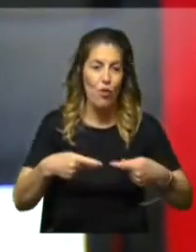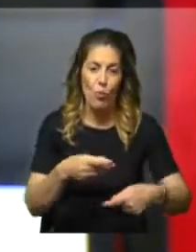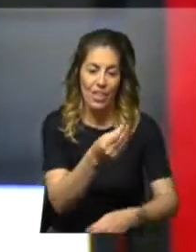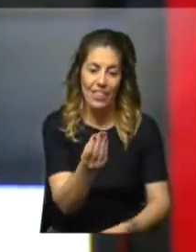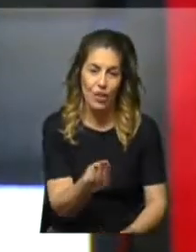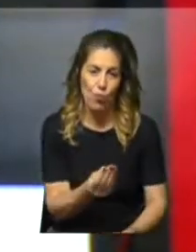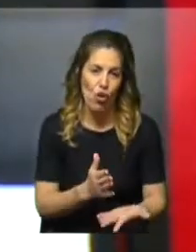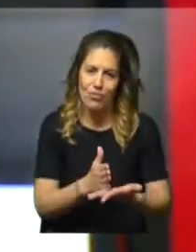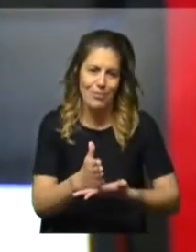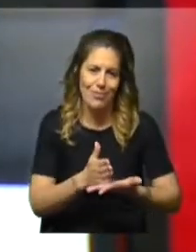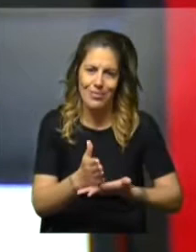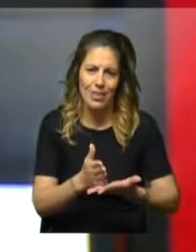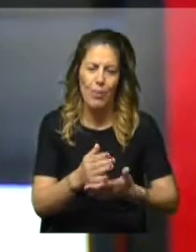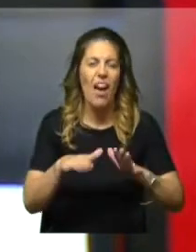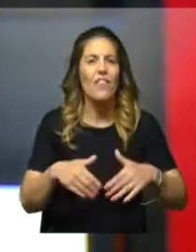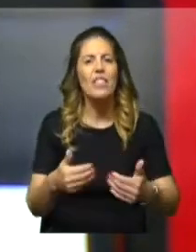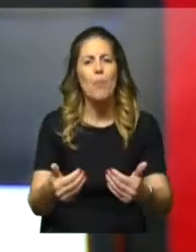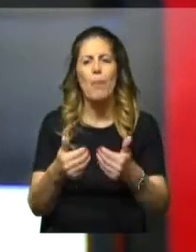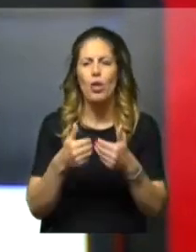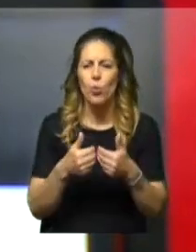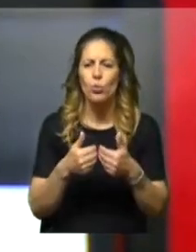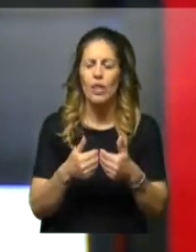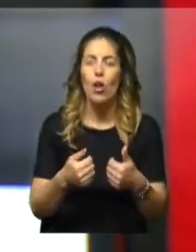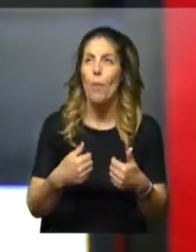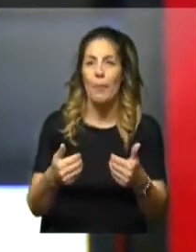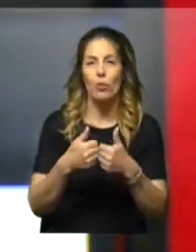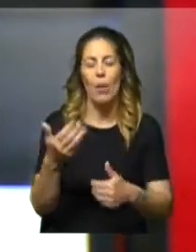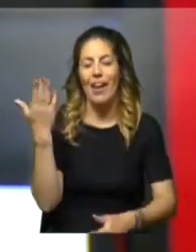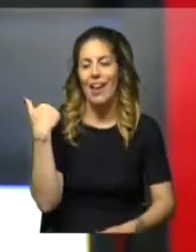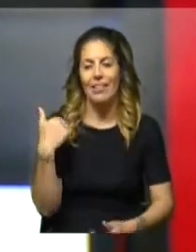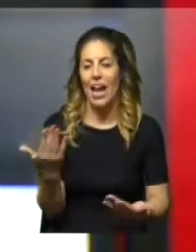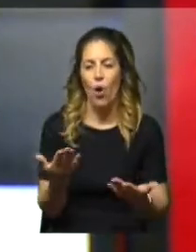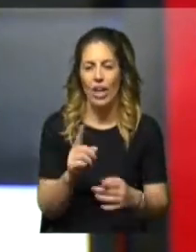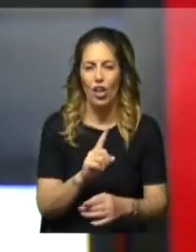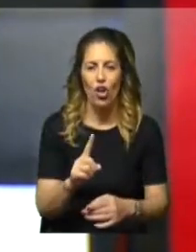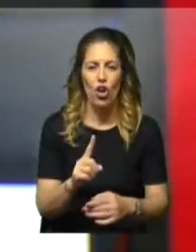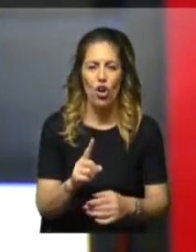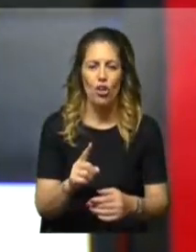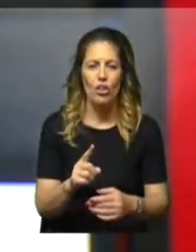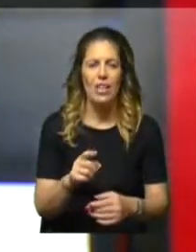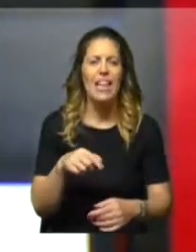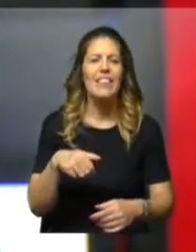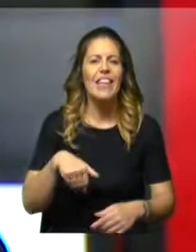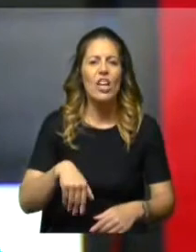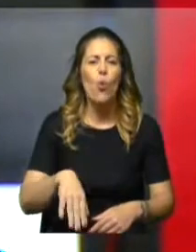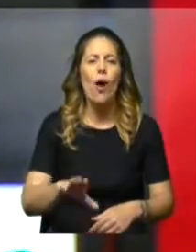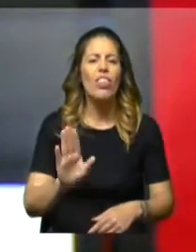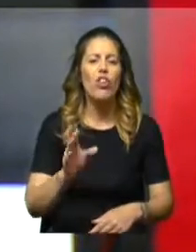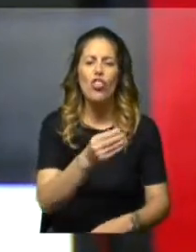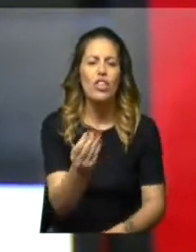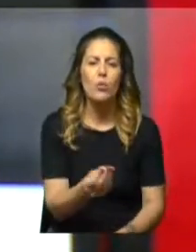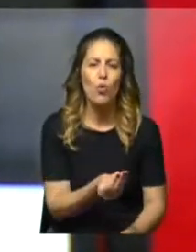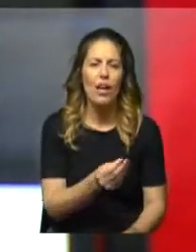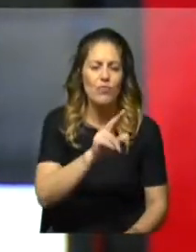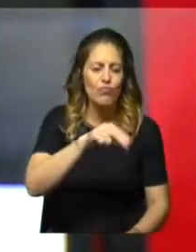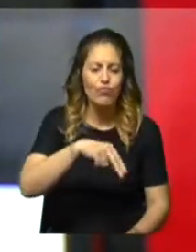siempre a veces me preguntan o me preguntaban ya no me preguntan más eso pero y desde cuándo dibujas creo que es una